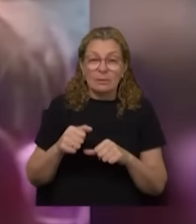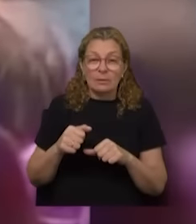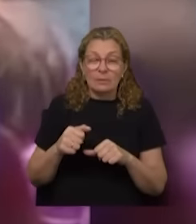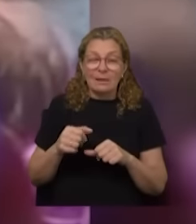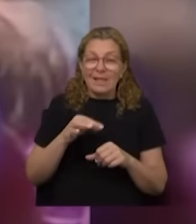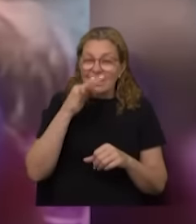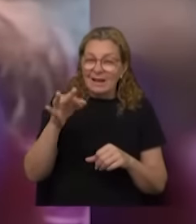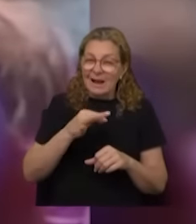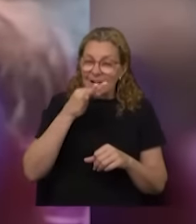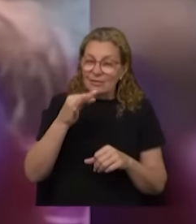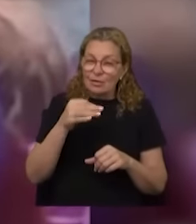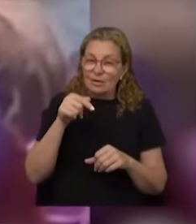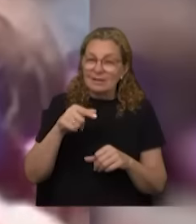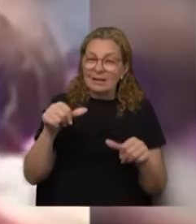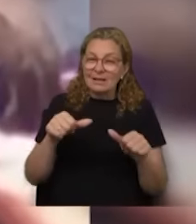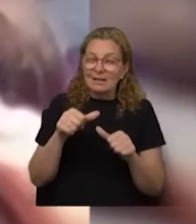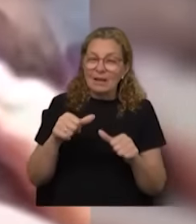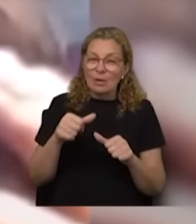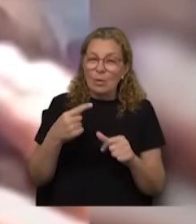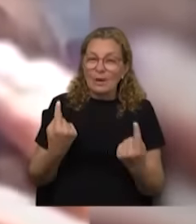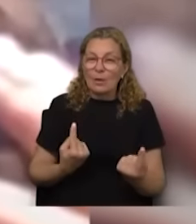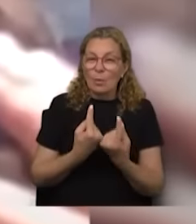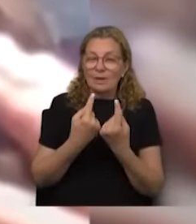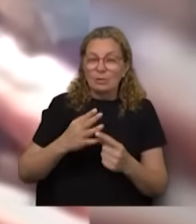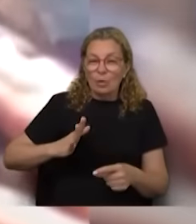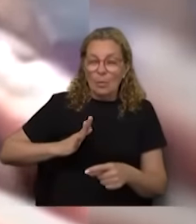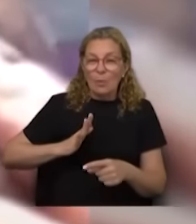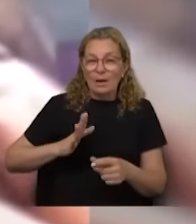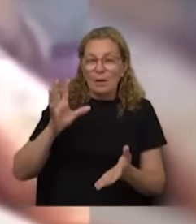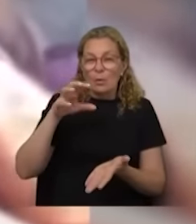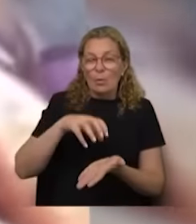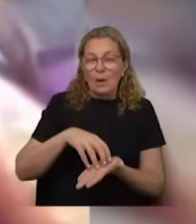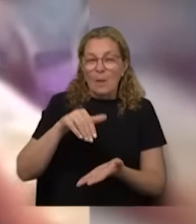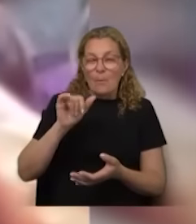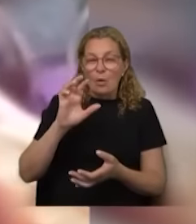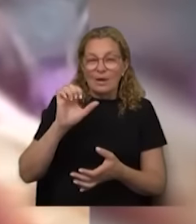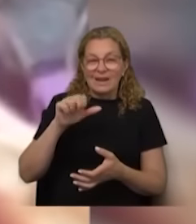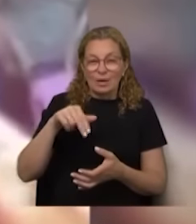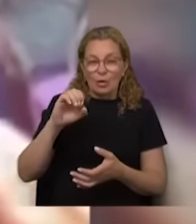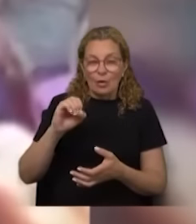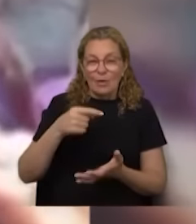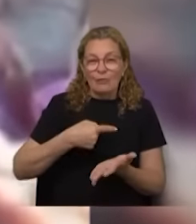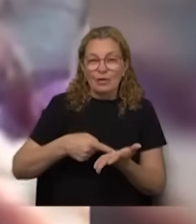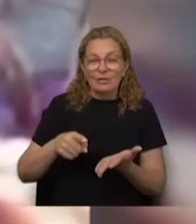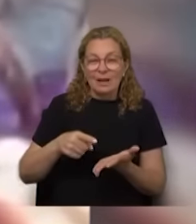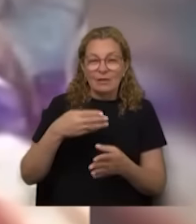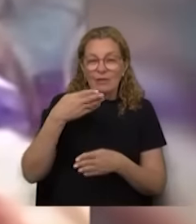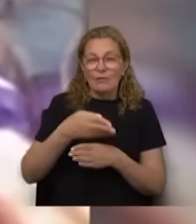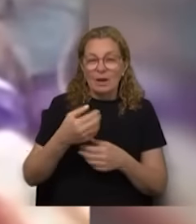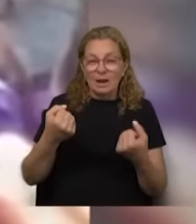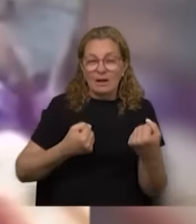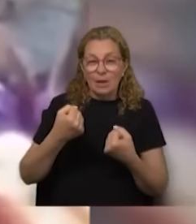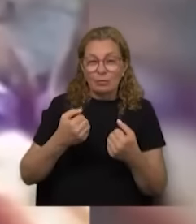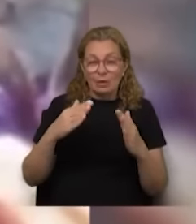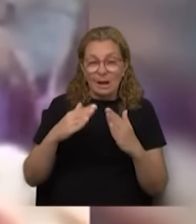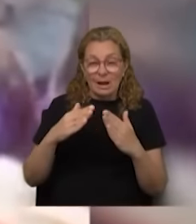declaraciones de Cristina Fernández Se realizaron durante un encuentro con mujeres en la localidad de Moreno provincia de Buenos Aires a donde se dirigió en automóvil desde